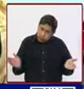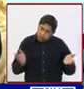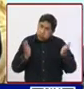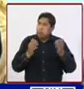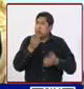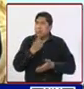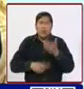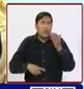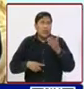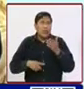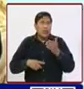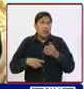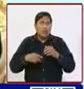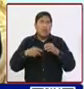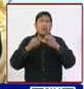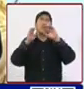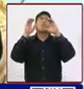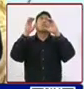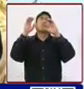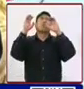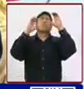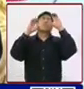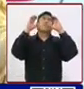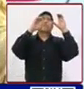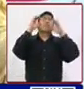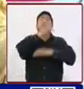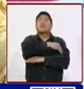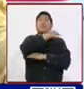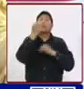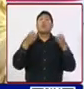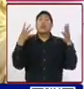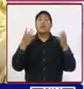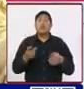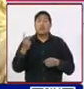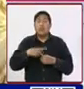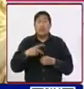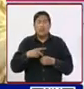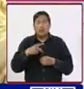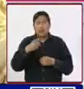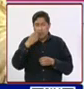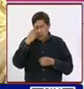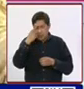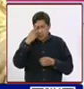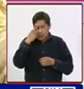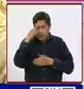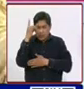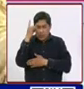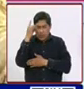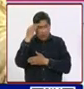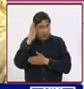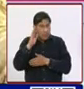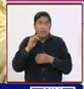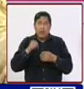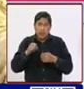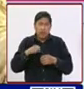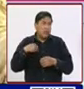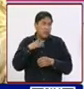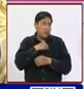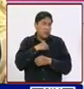la que es de Asteroid Search. ¿Cuántos participaron de esto? En Bolivia no sabría decirle, pero